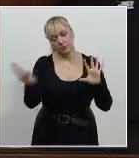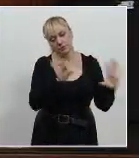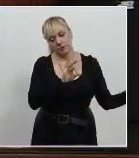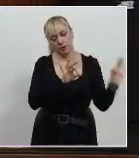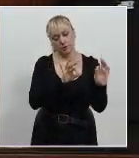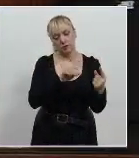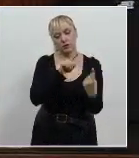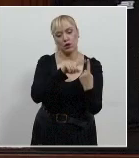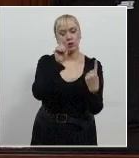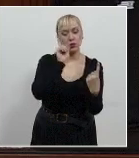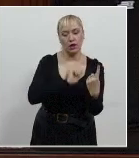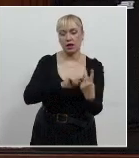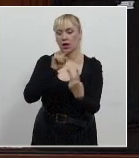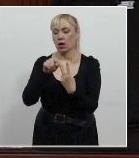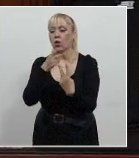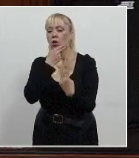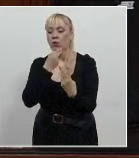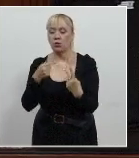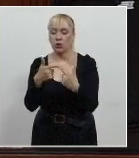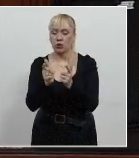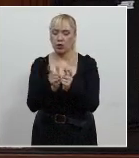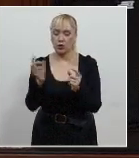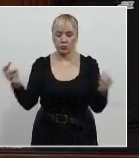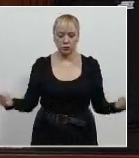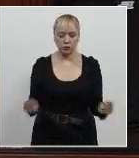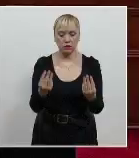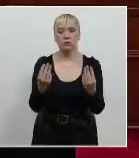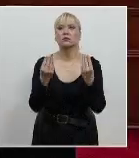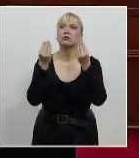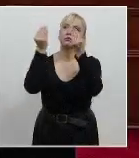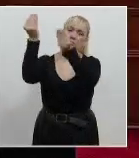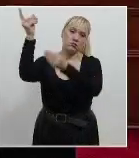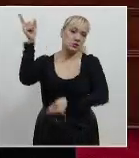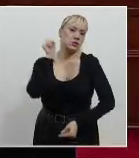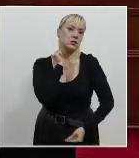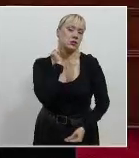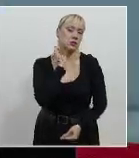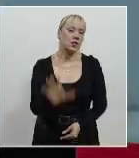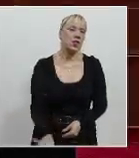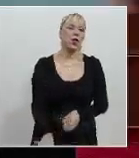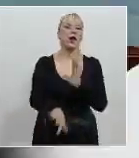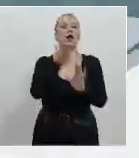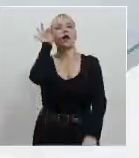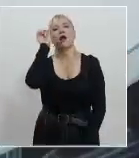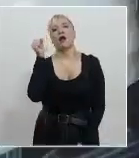una de mujeres y una de hombres, que serán enviadas al Senado de la República.